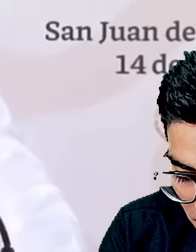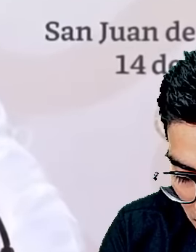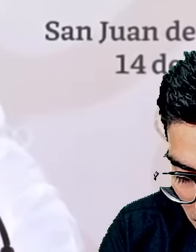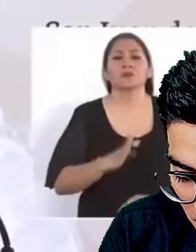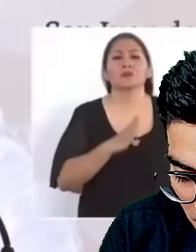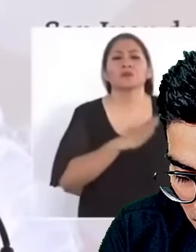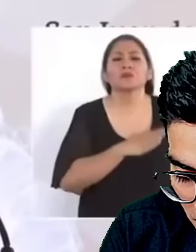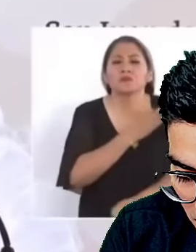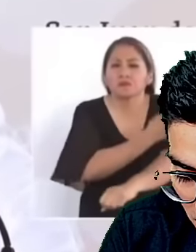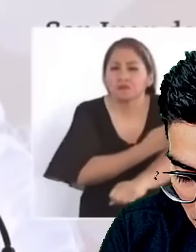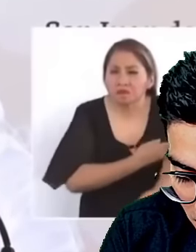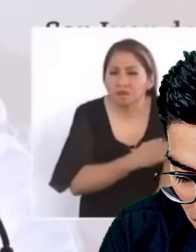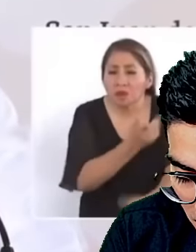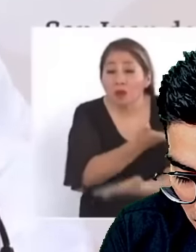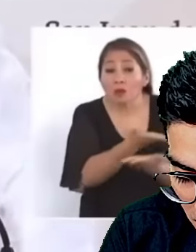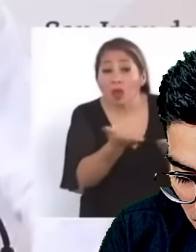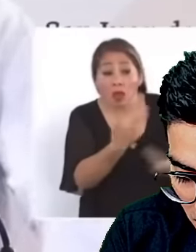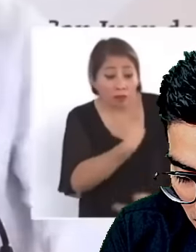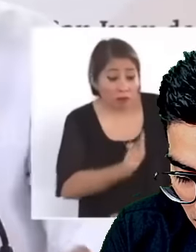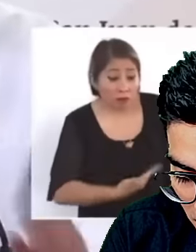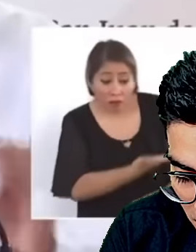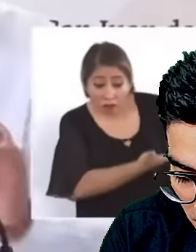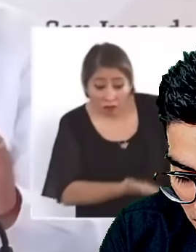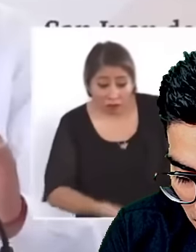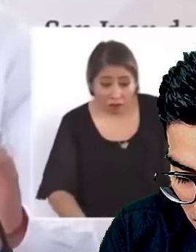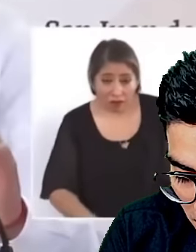Buenas tardes, señor presidente.